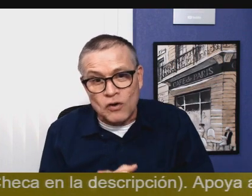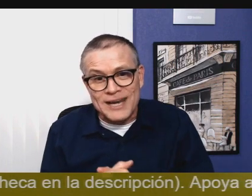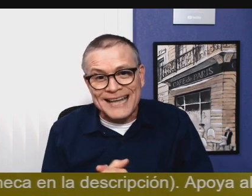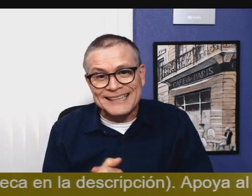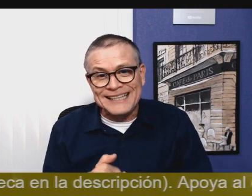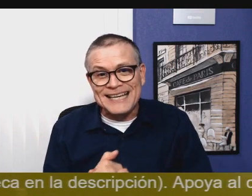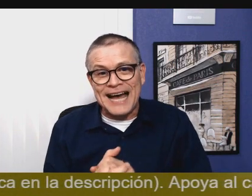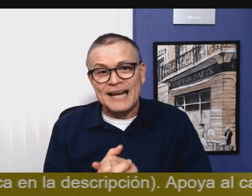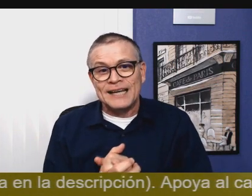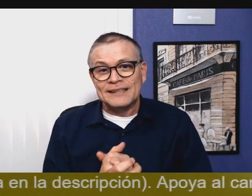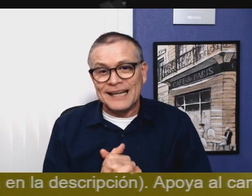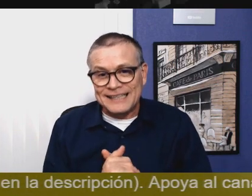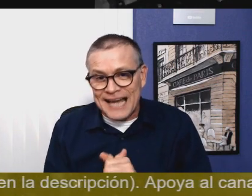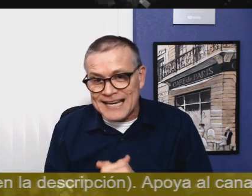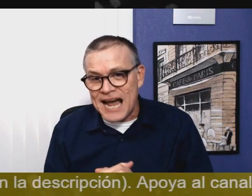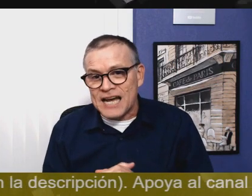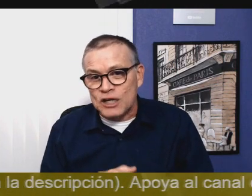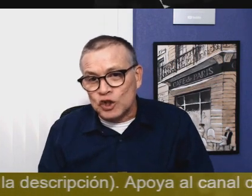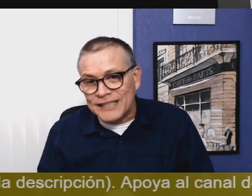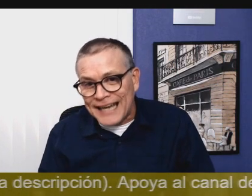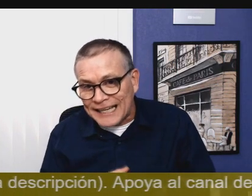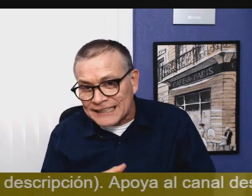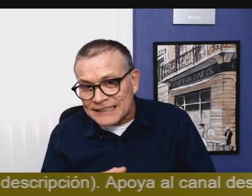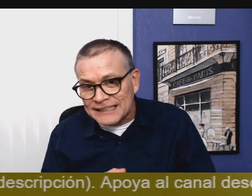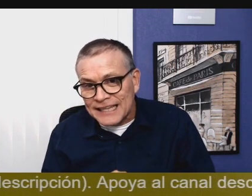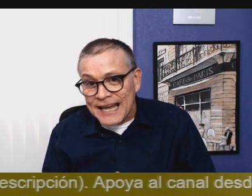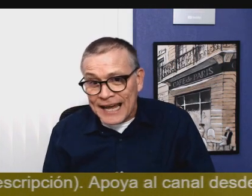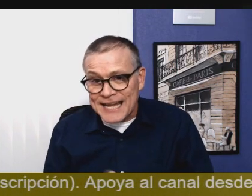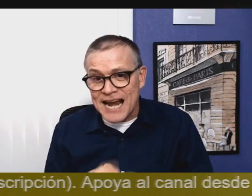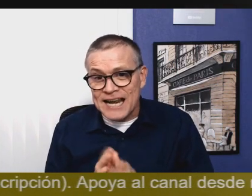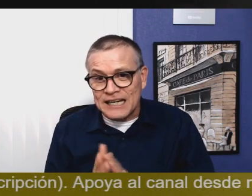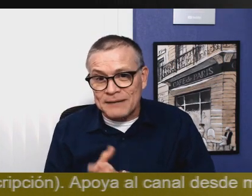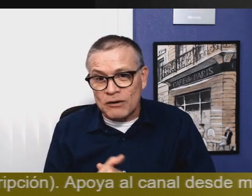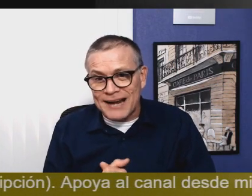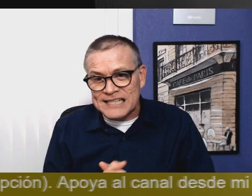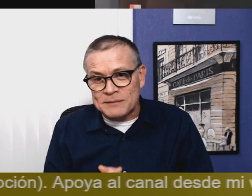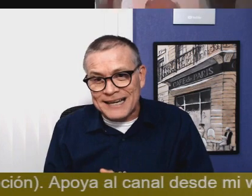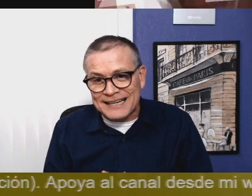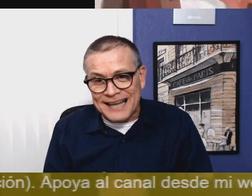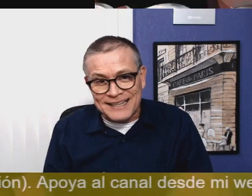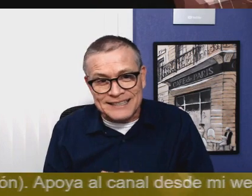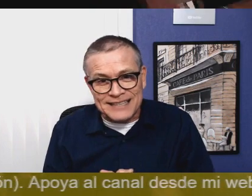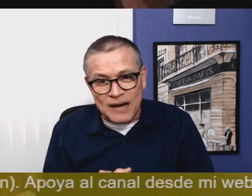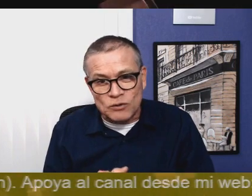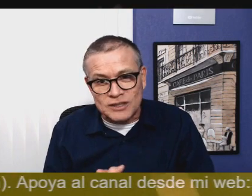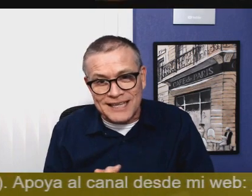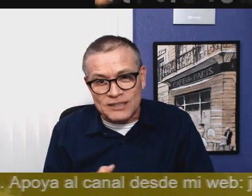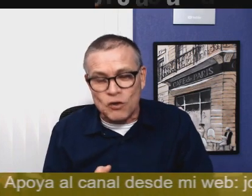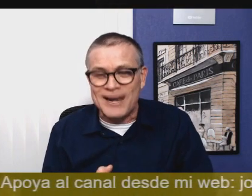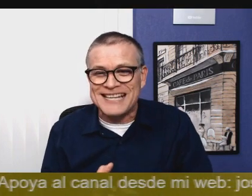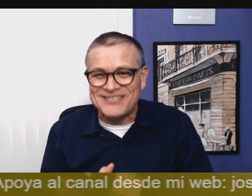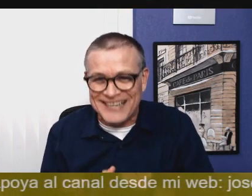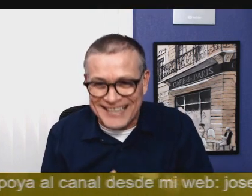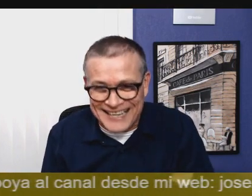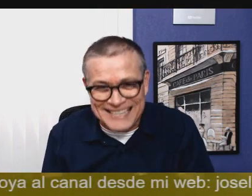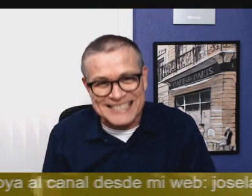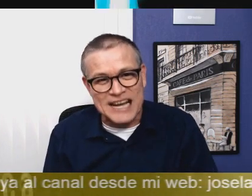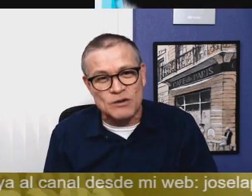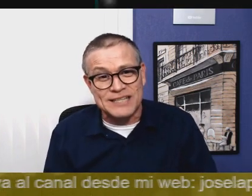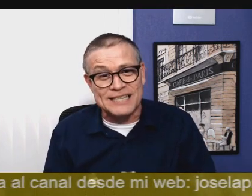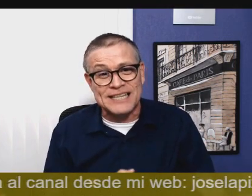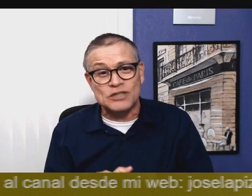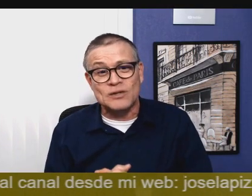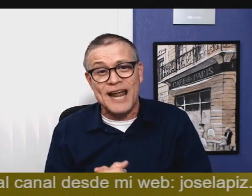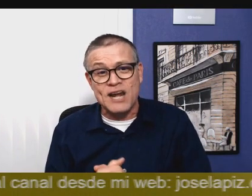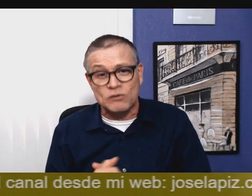con la tía Tatiana Cloutier, ella le reveló las verdades causas o las verdaderas